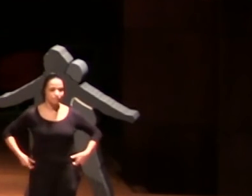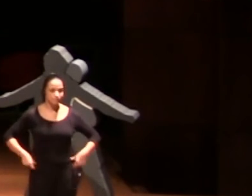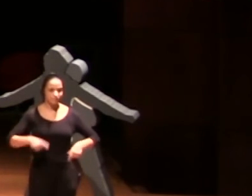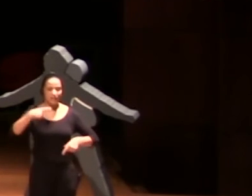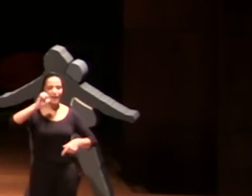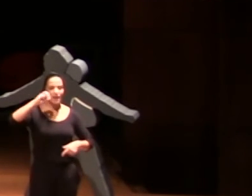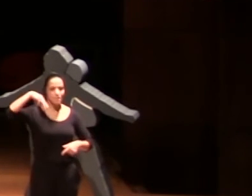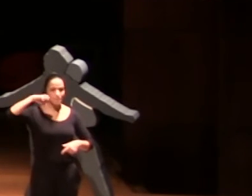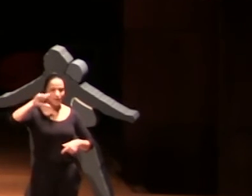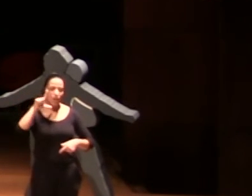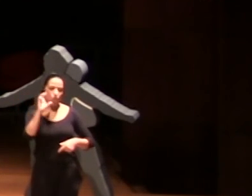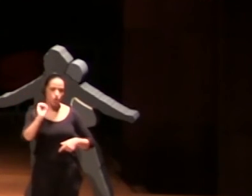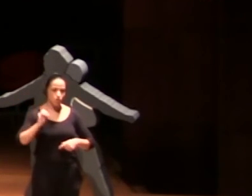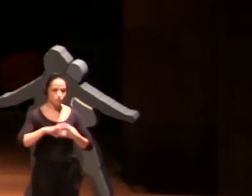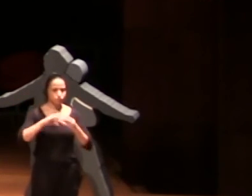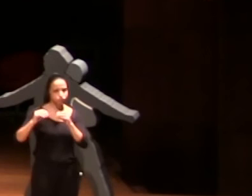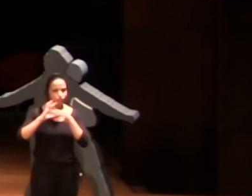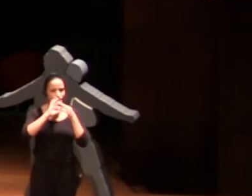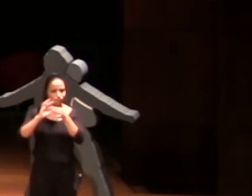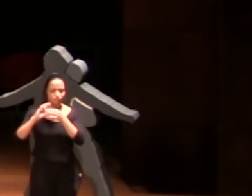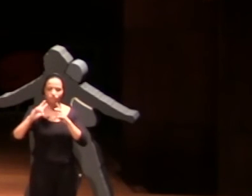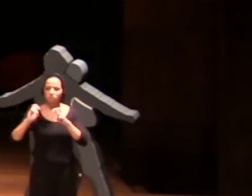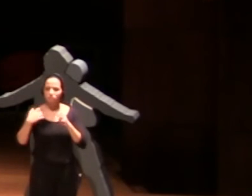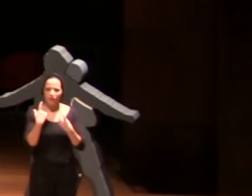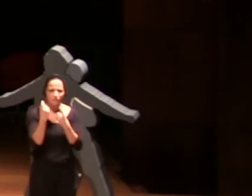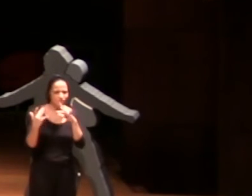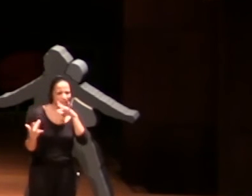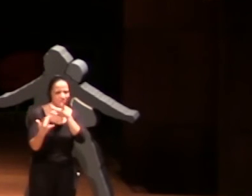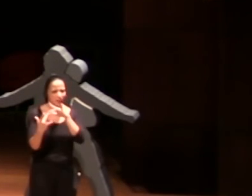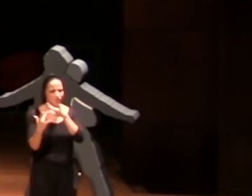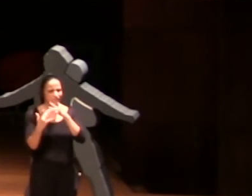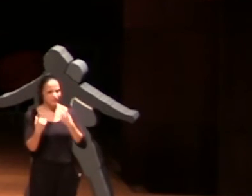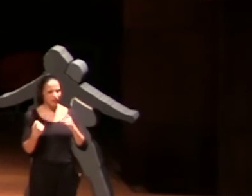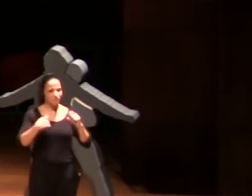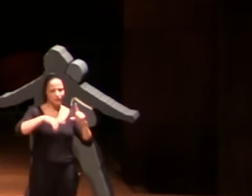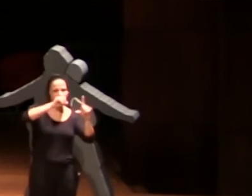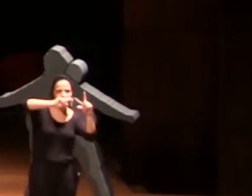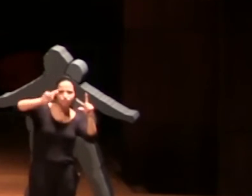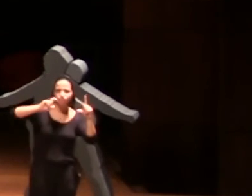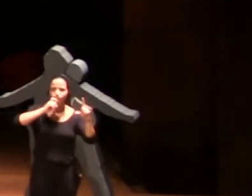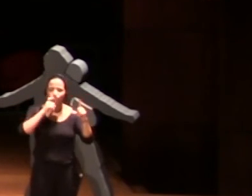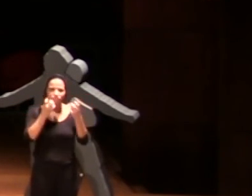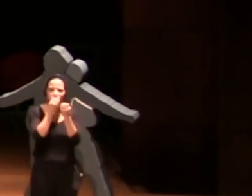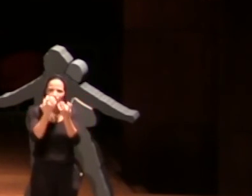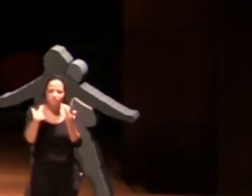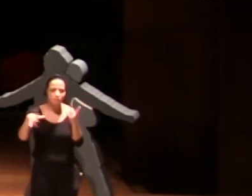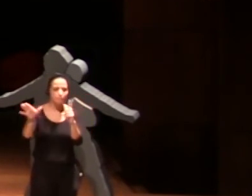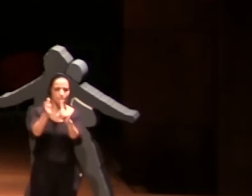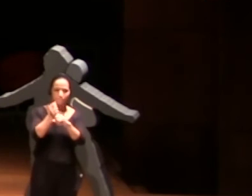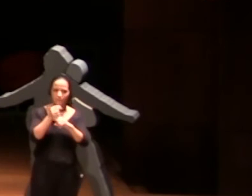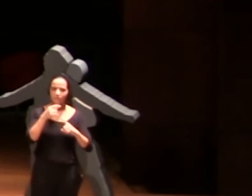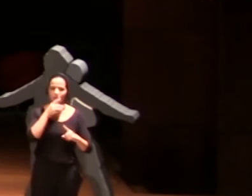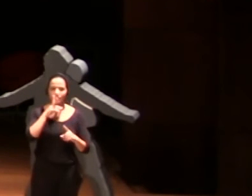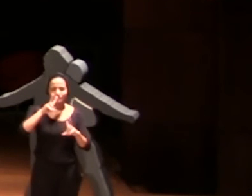barajando durante la falta de conectividad o la verdadera presencia de conectividad a partir